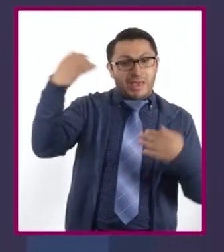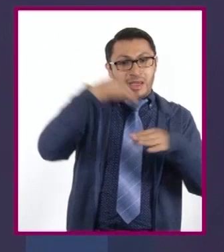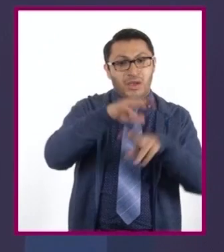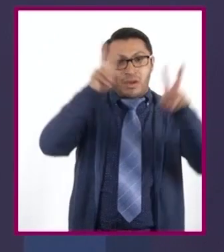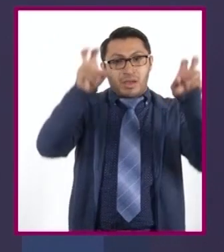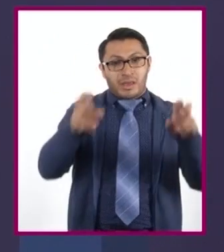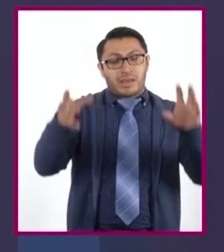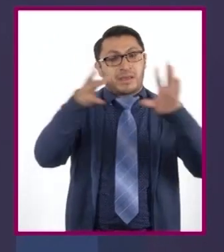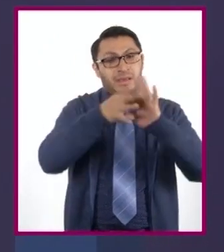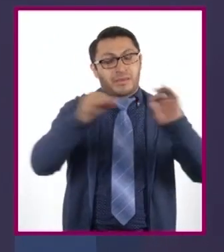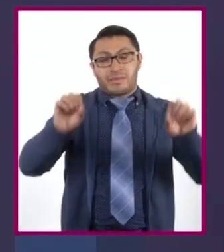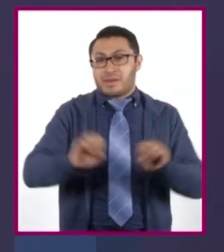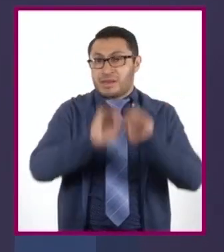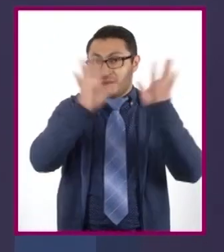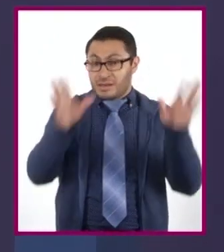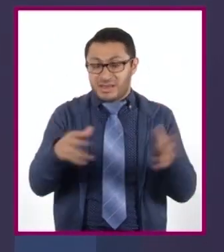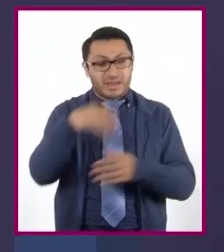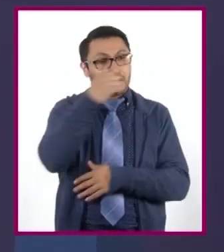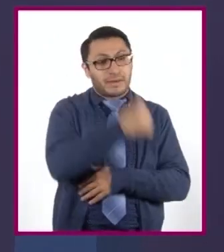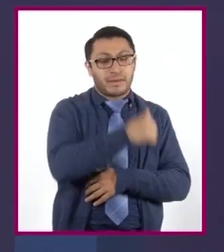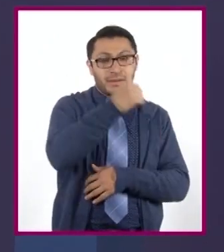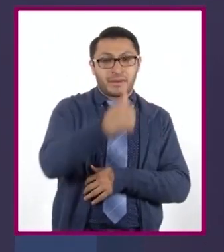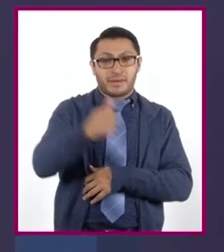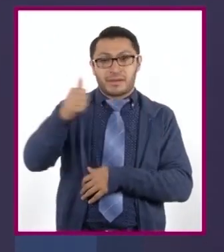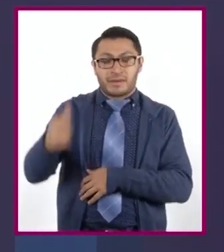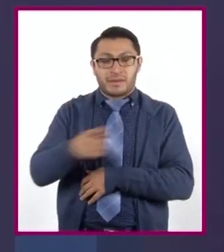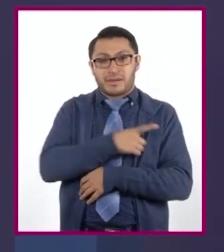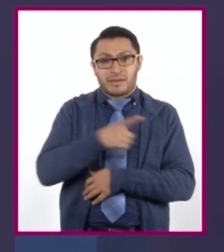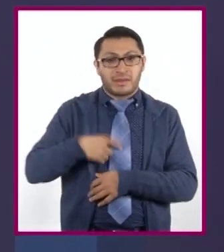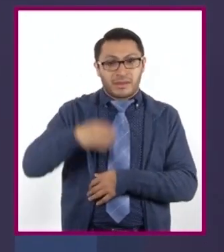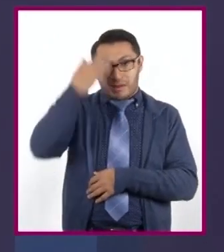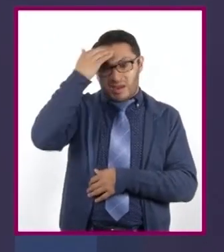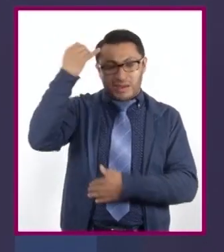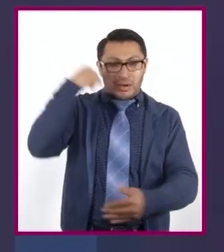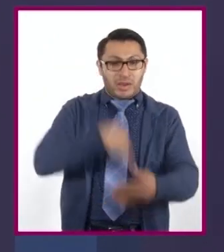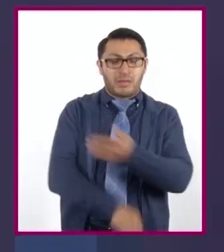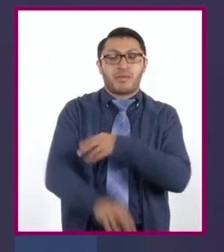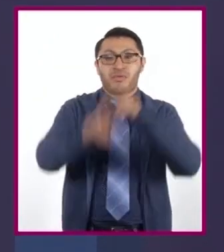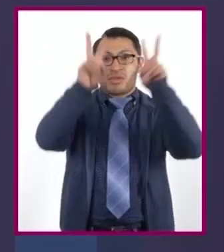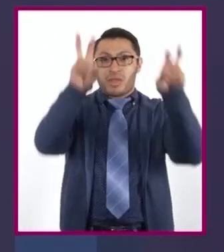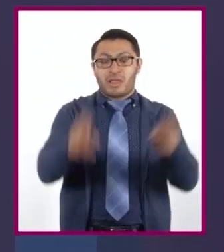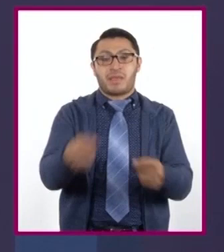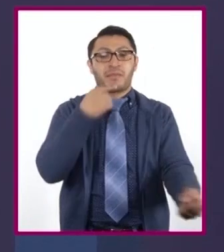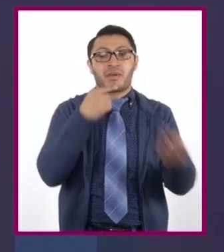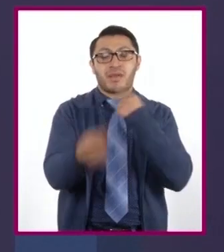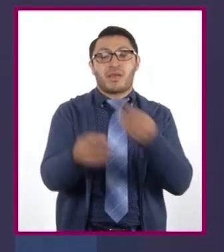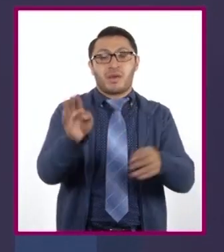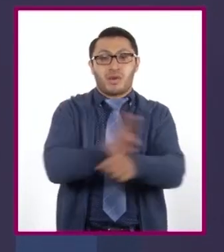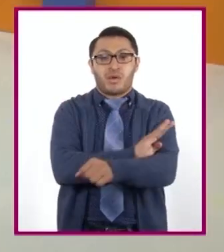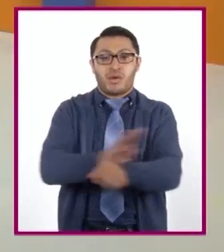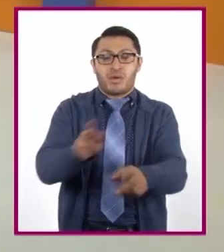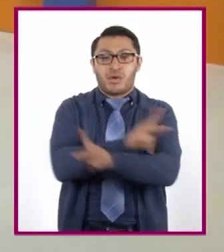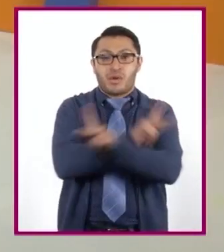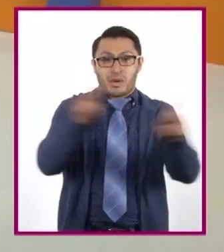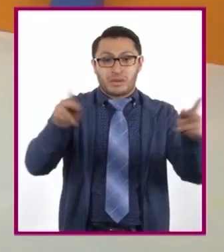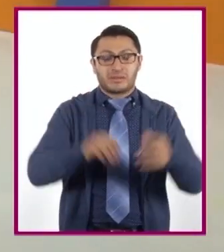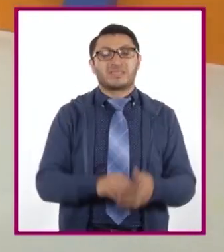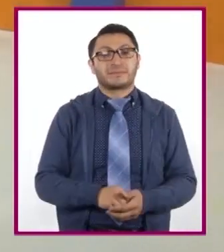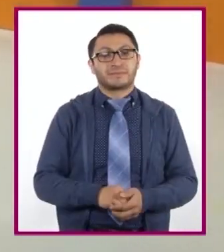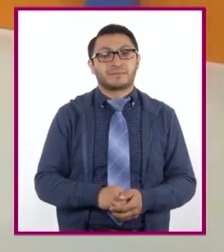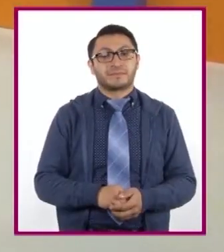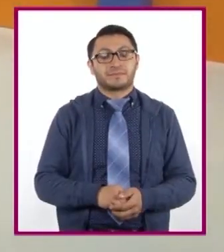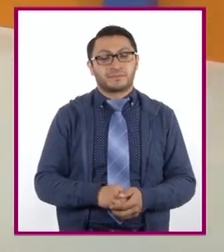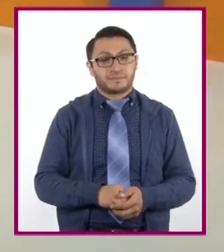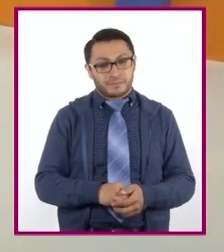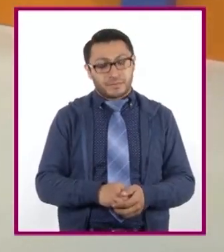argumenta, y por lo mismo todos deben conocer a fondo el tema para que la discusión beneficie al público.